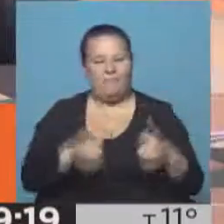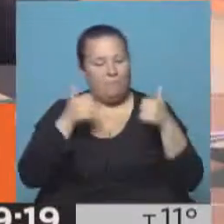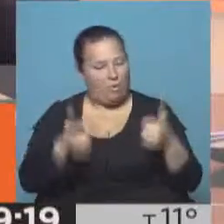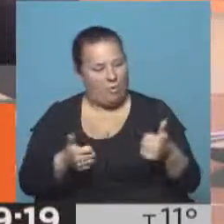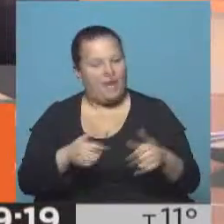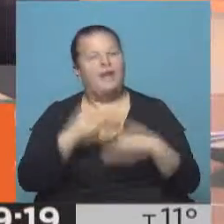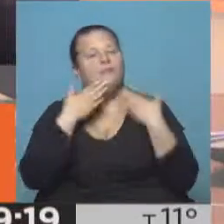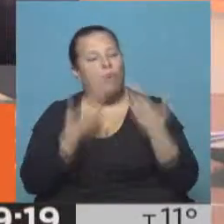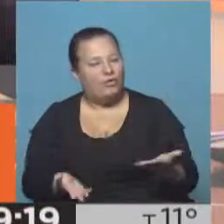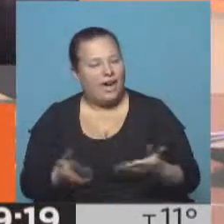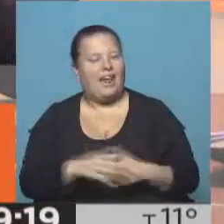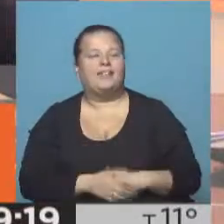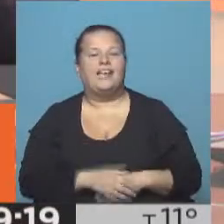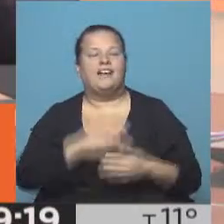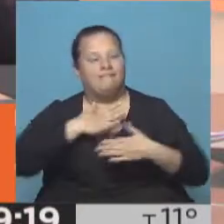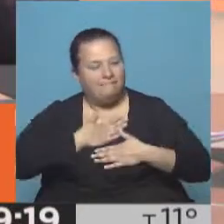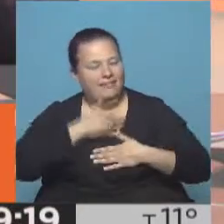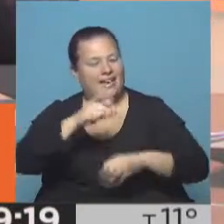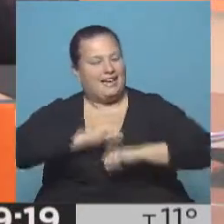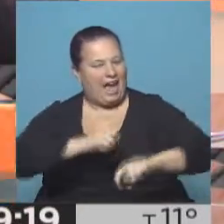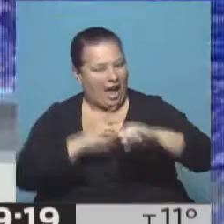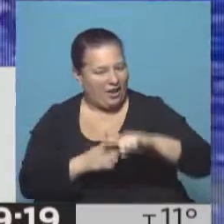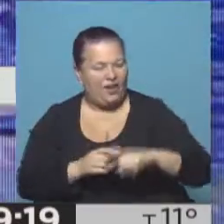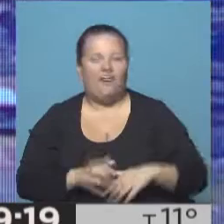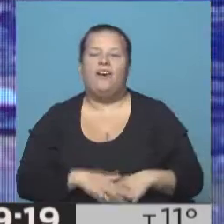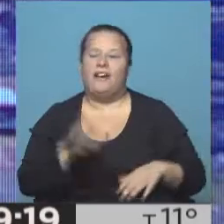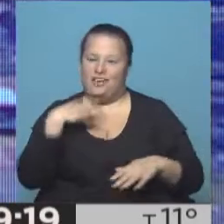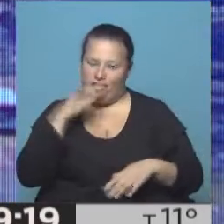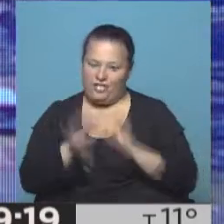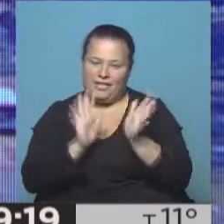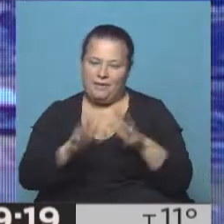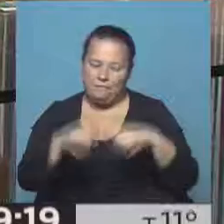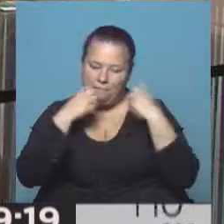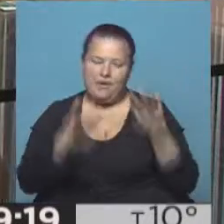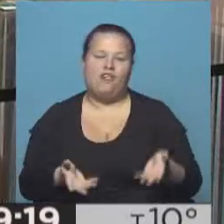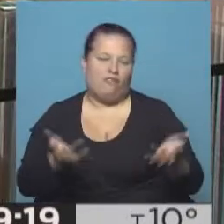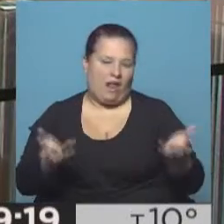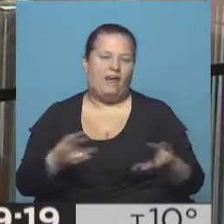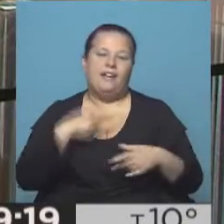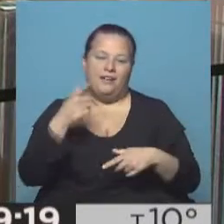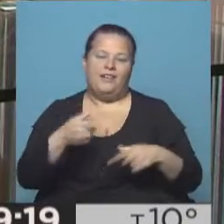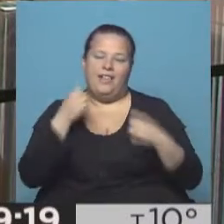doctora Stillman, muchísimas gracias. Gracias. Un cariño para la doctora Carrió, que Gracias, señora sabemos Prados. que se está recuperando, por Sí, sí, supuesto. esto